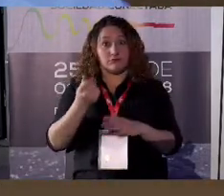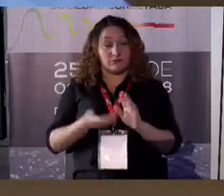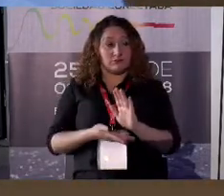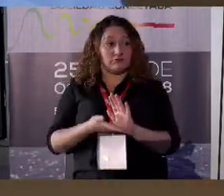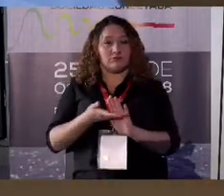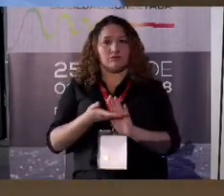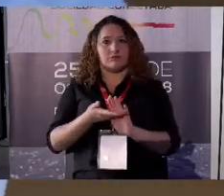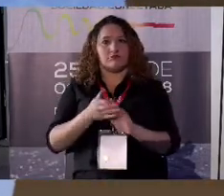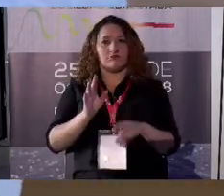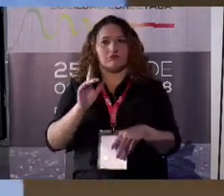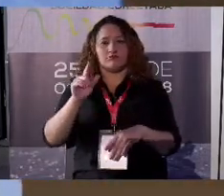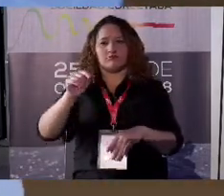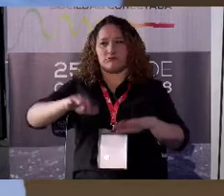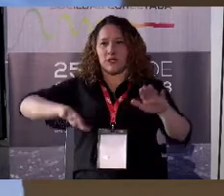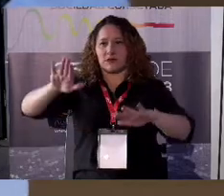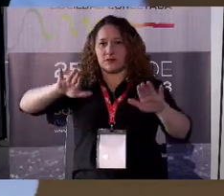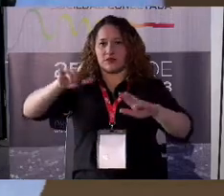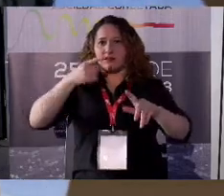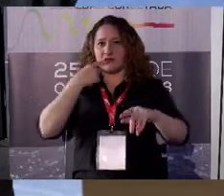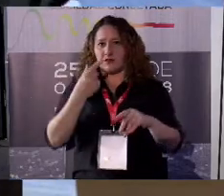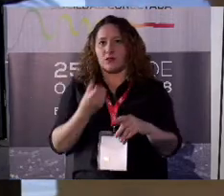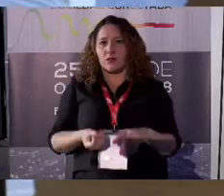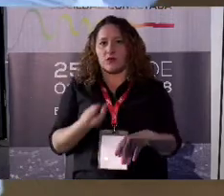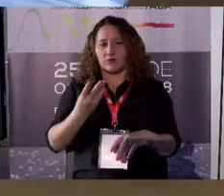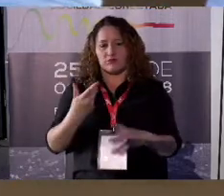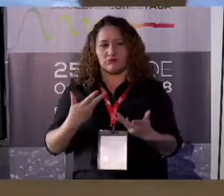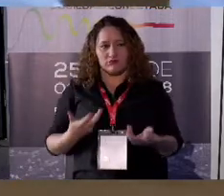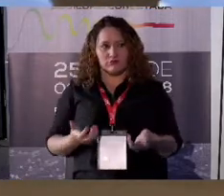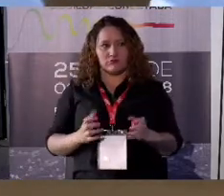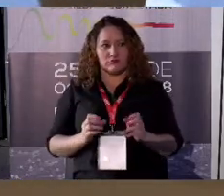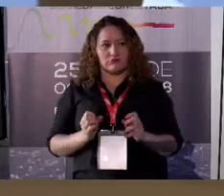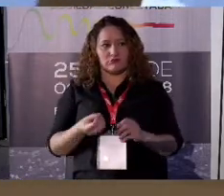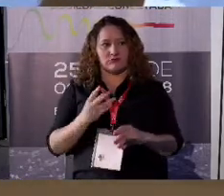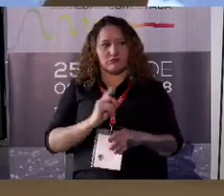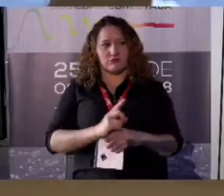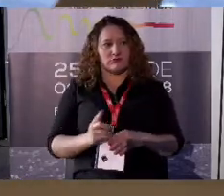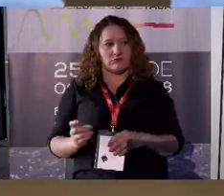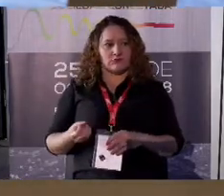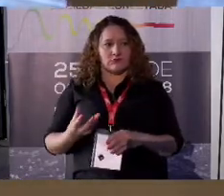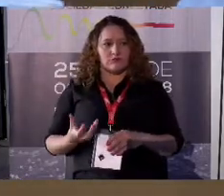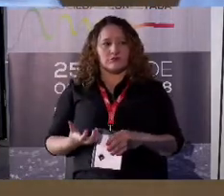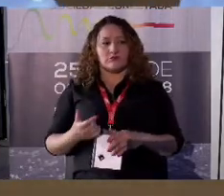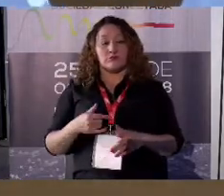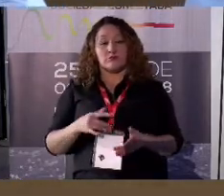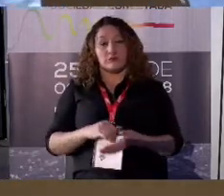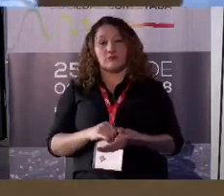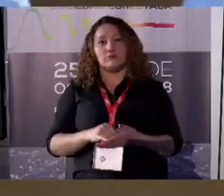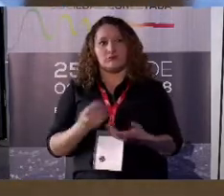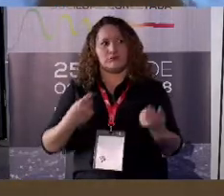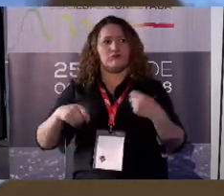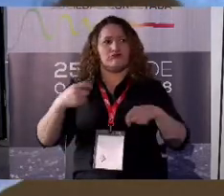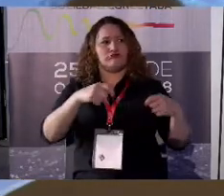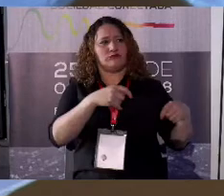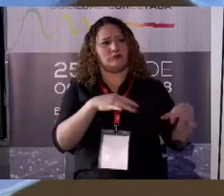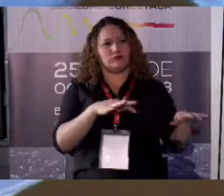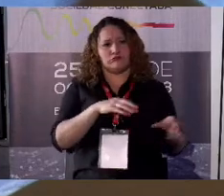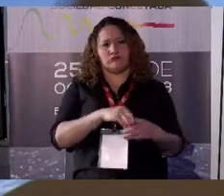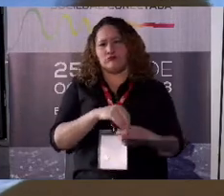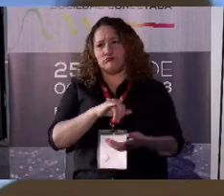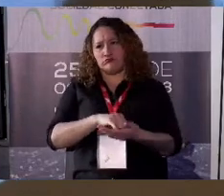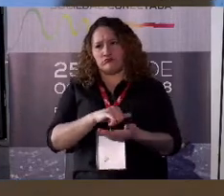participante va a decir cuántas unidades del producto quiere. Esto permitió entonces vender varios lotes dentro del mismo